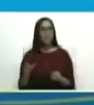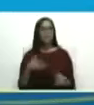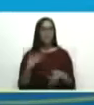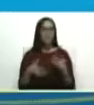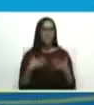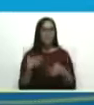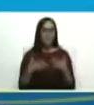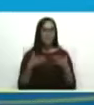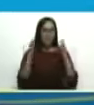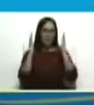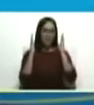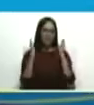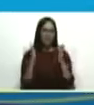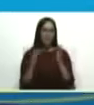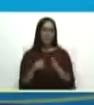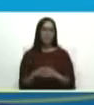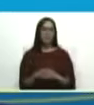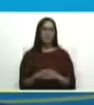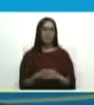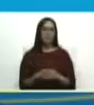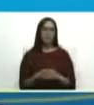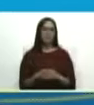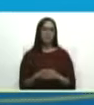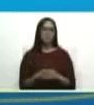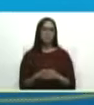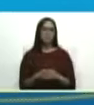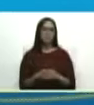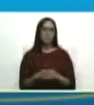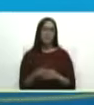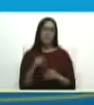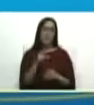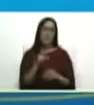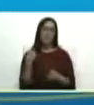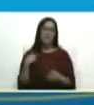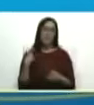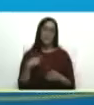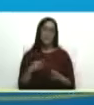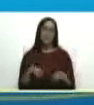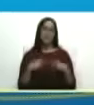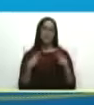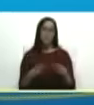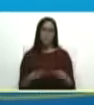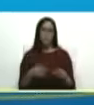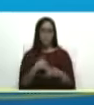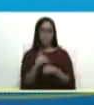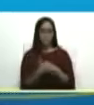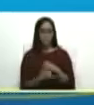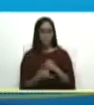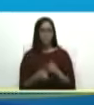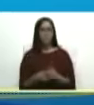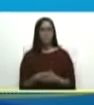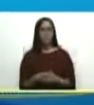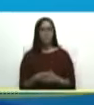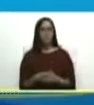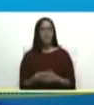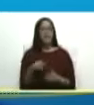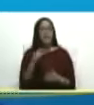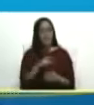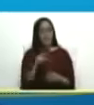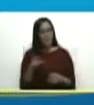sienta atendida, tomada en cuenta. La gente tiene grandes innovaciones. La